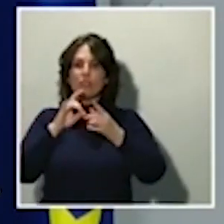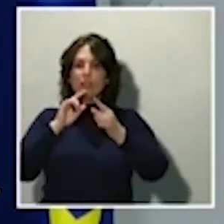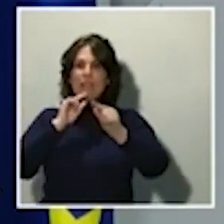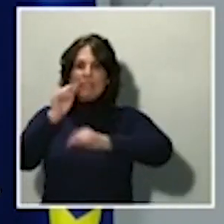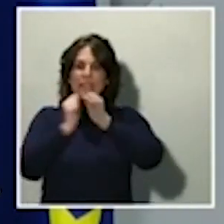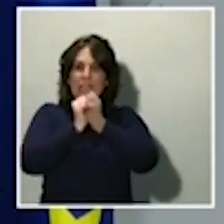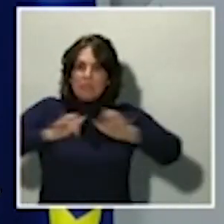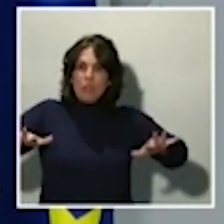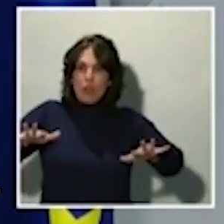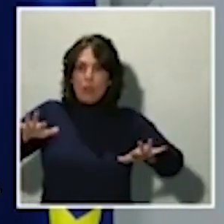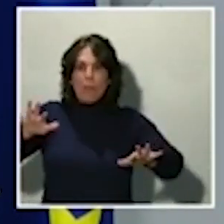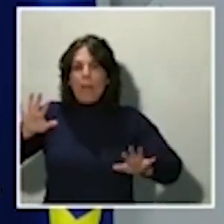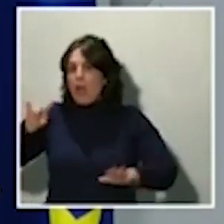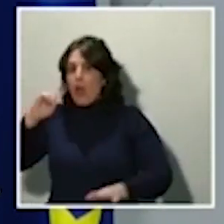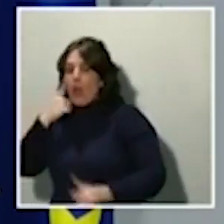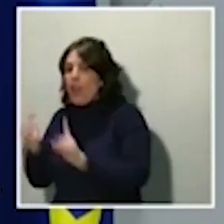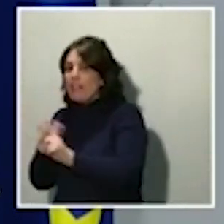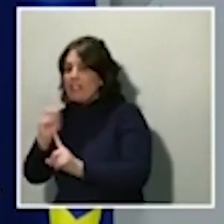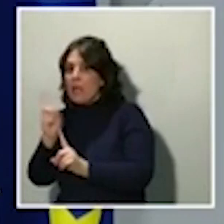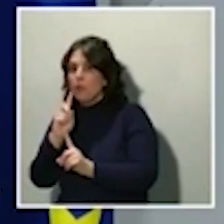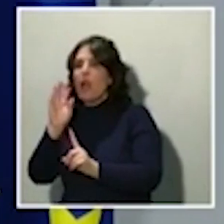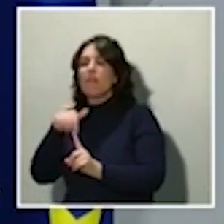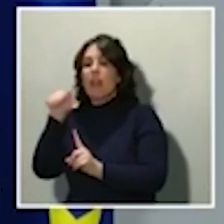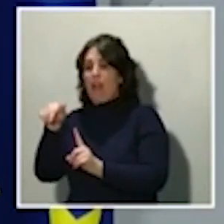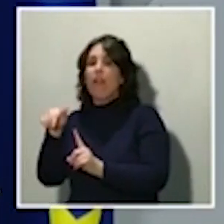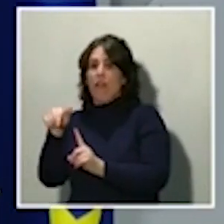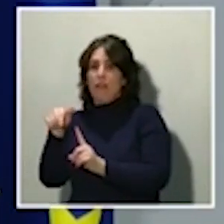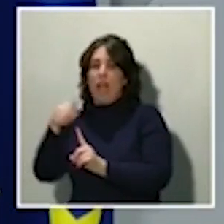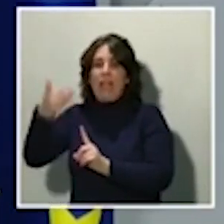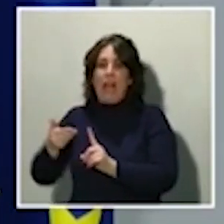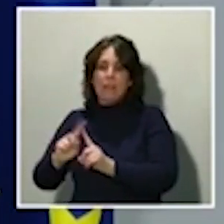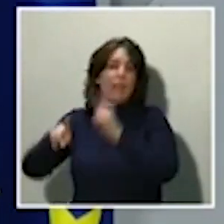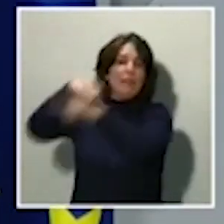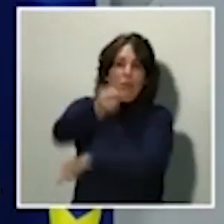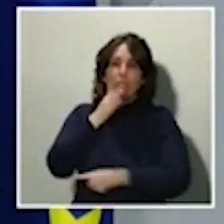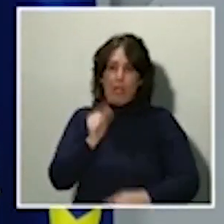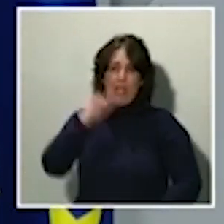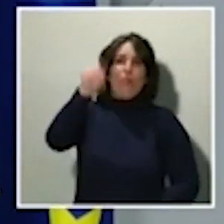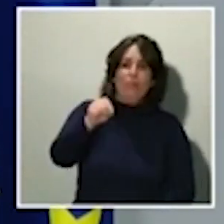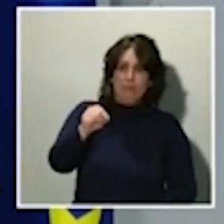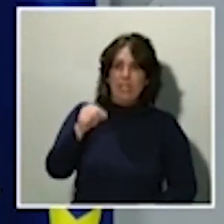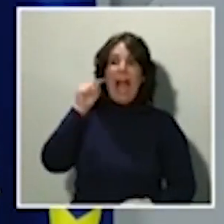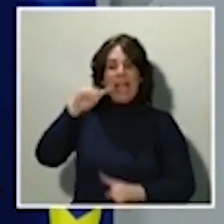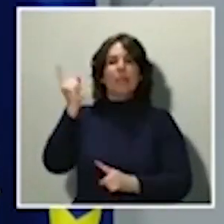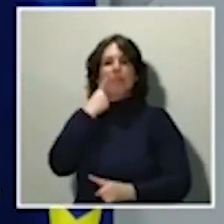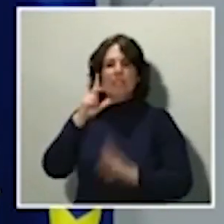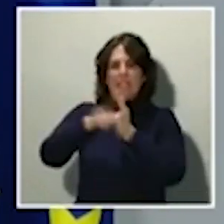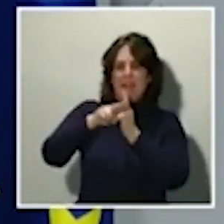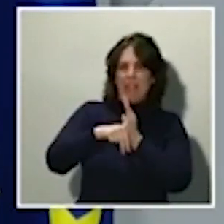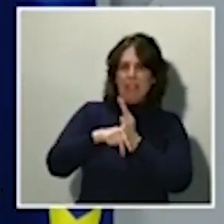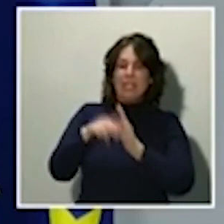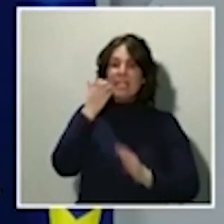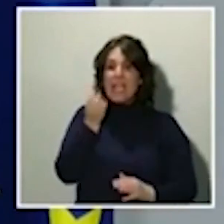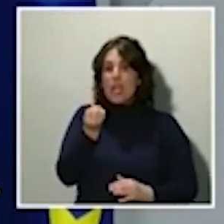van a acabar generando ese porcentaje de casos graves que ya conocemos y va a ser ahí cuando nos demos cuenta si ese número de casos latentes